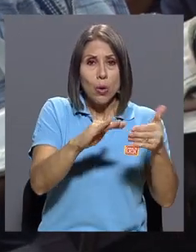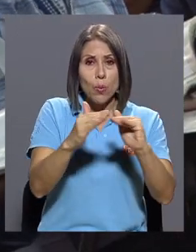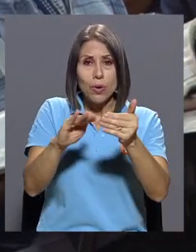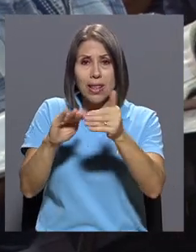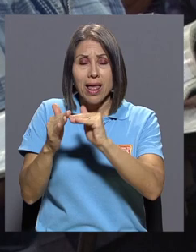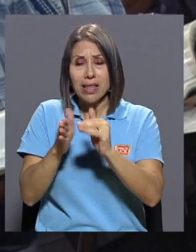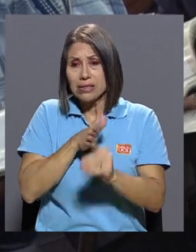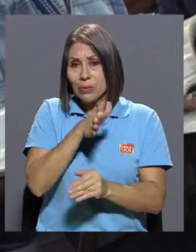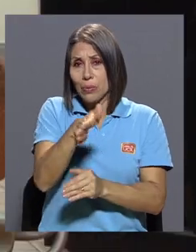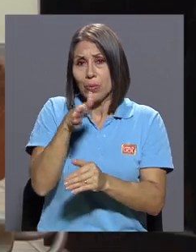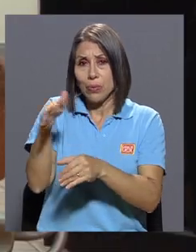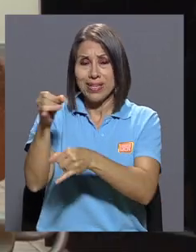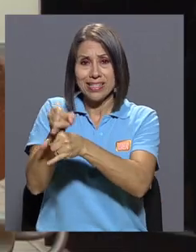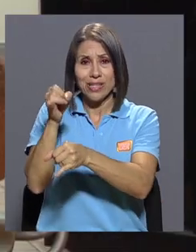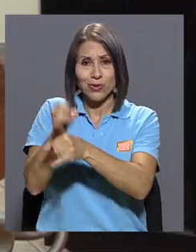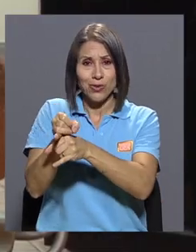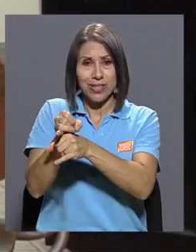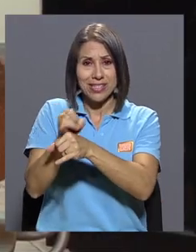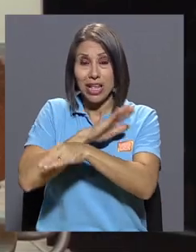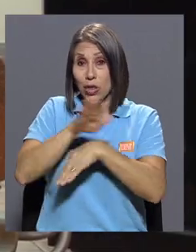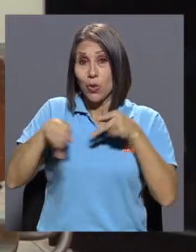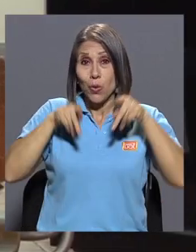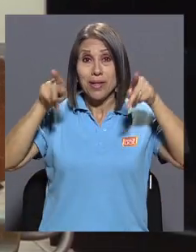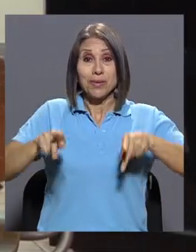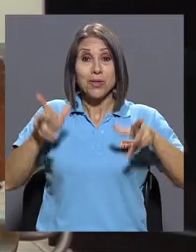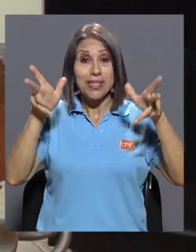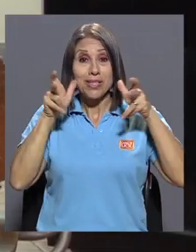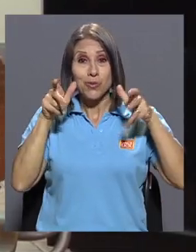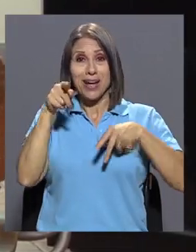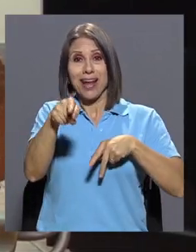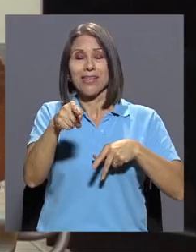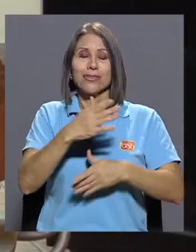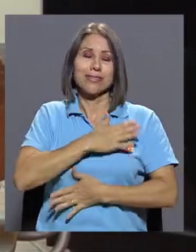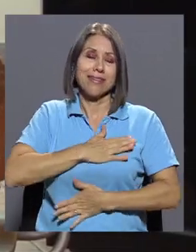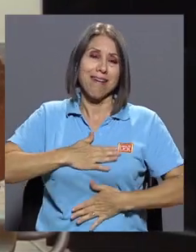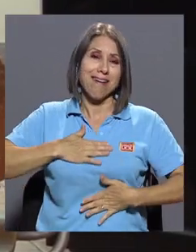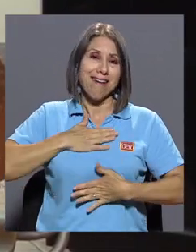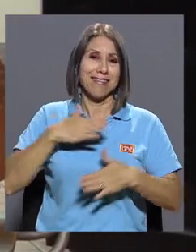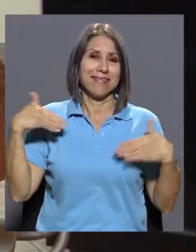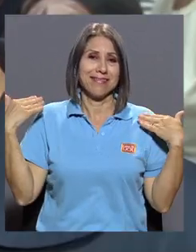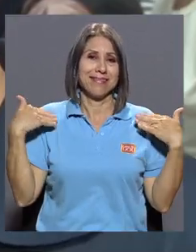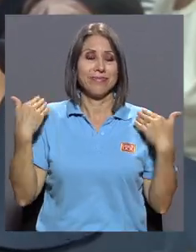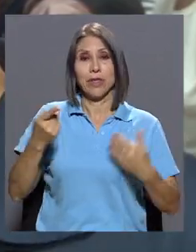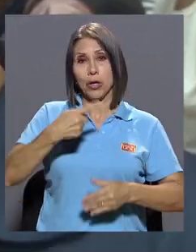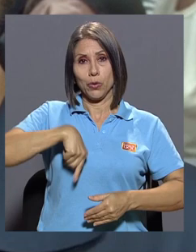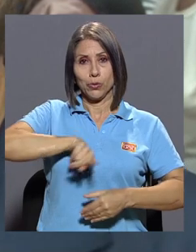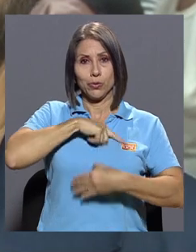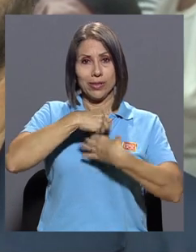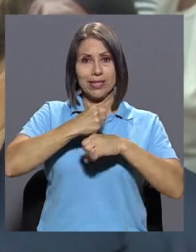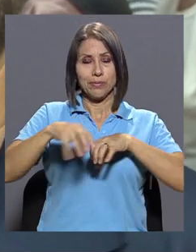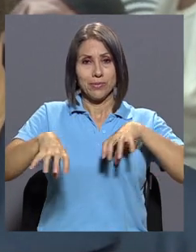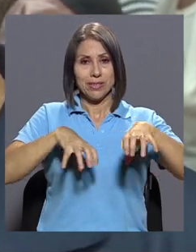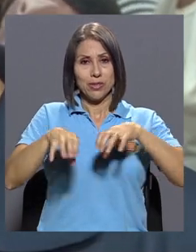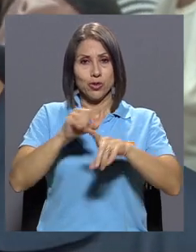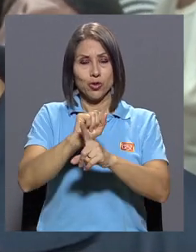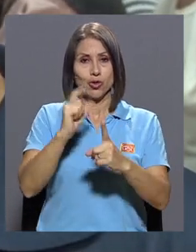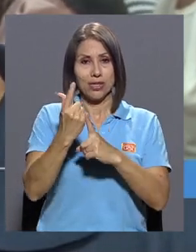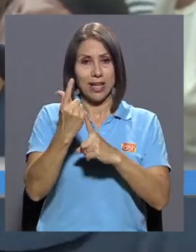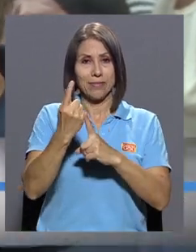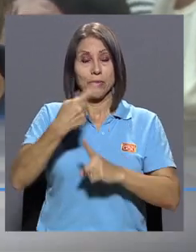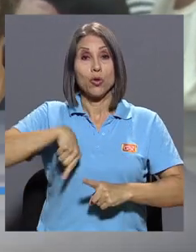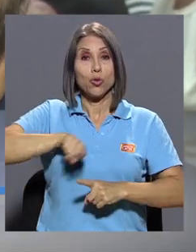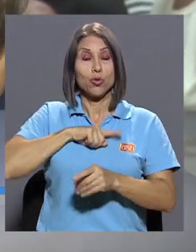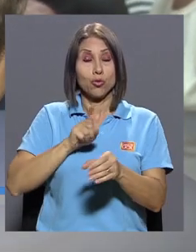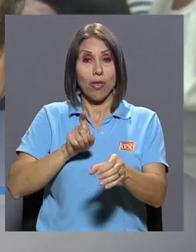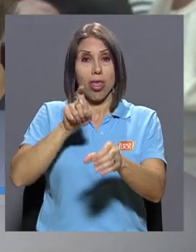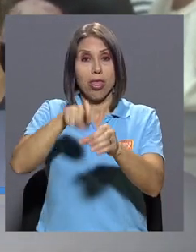instituciones y ha llenado de alegría a todo aquel que lo ha escuchado. Hacemos acción social, o sea, nosotros como